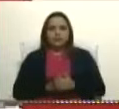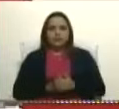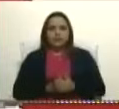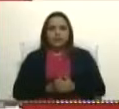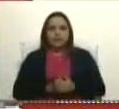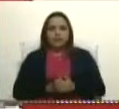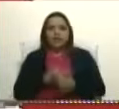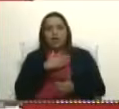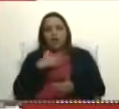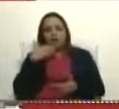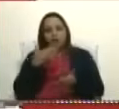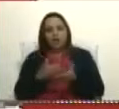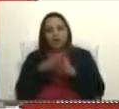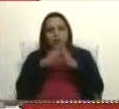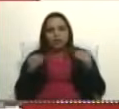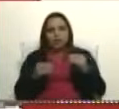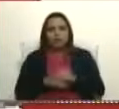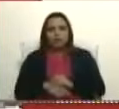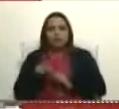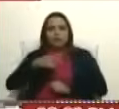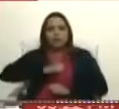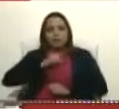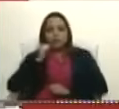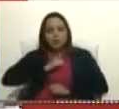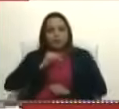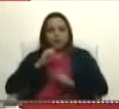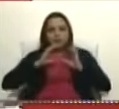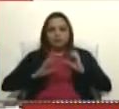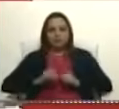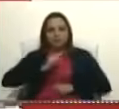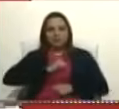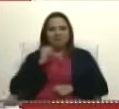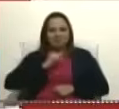todos. Las policías, los cuerpos policiales.